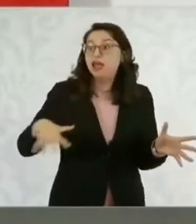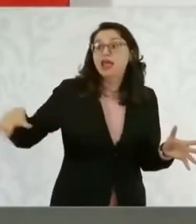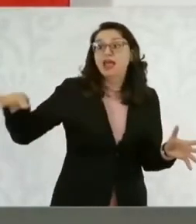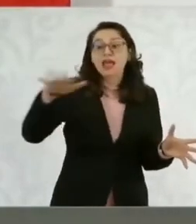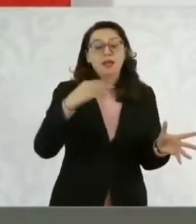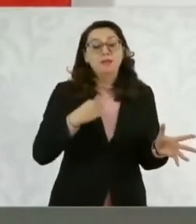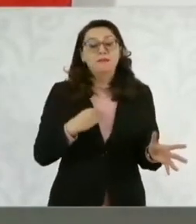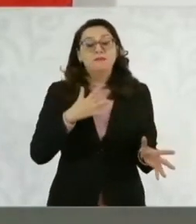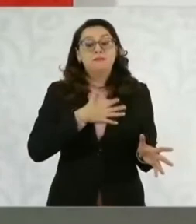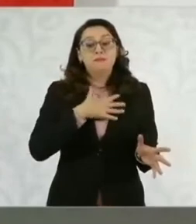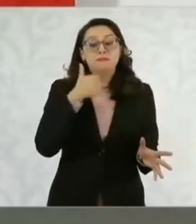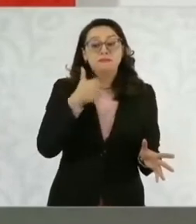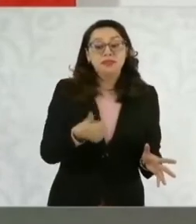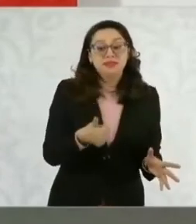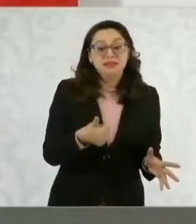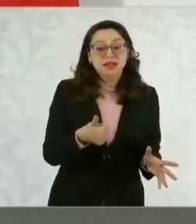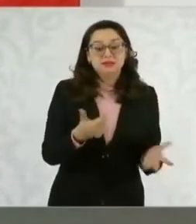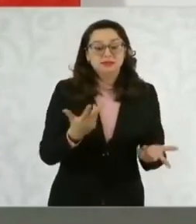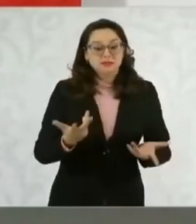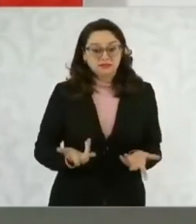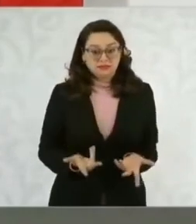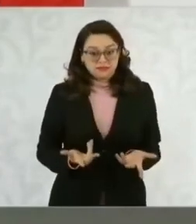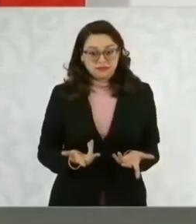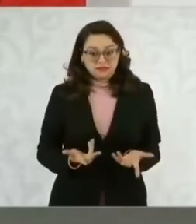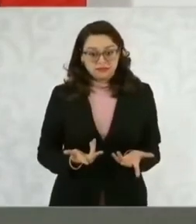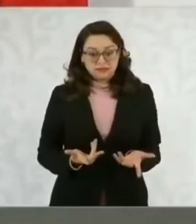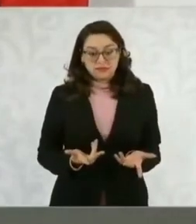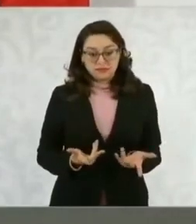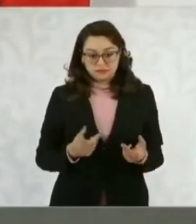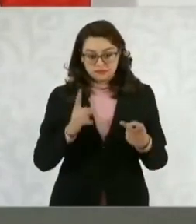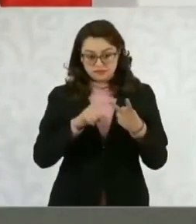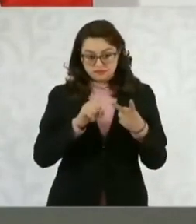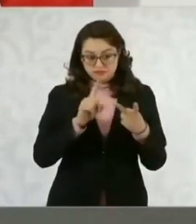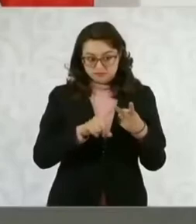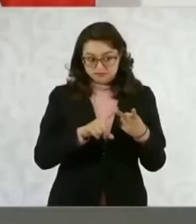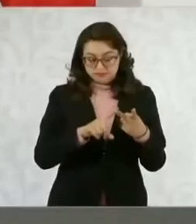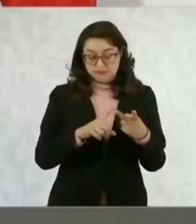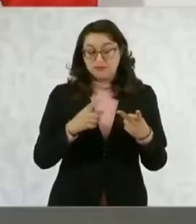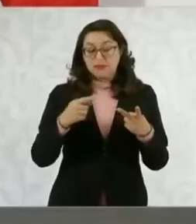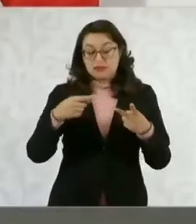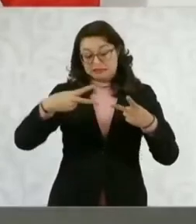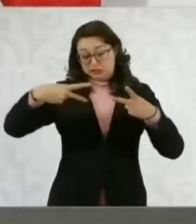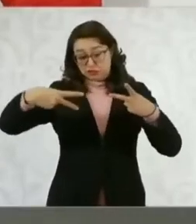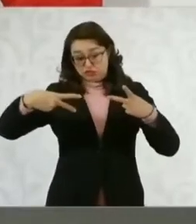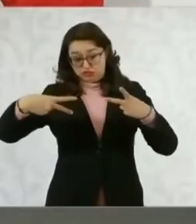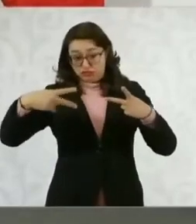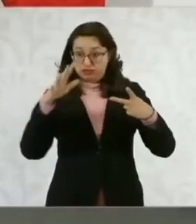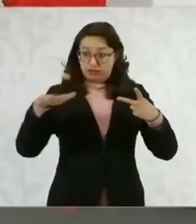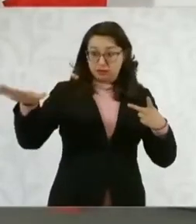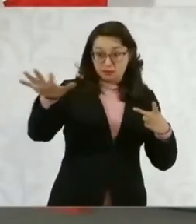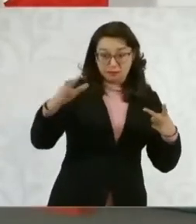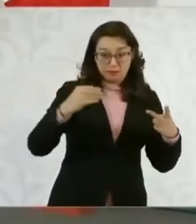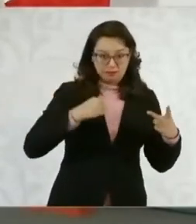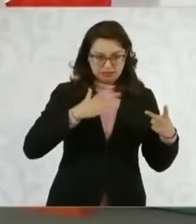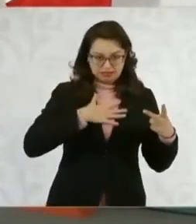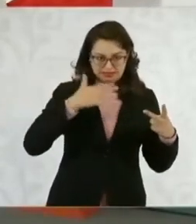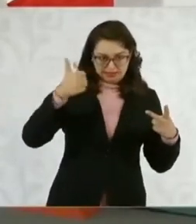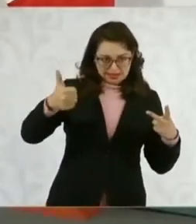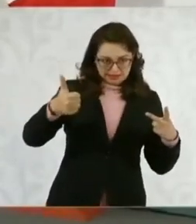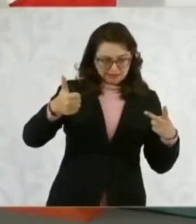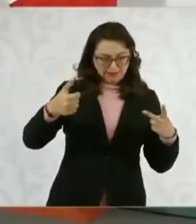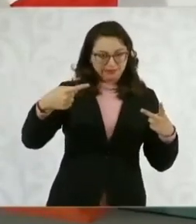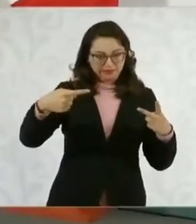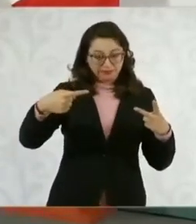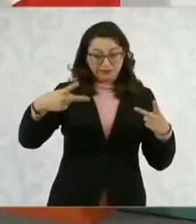y que se instale en aquellos lugares en donde hay recursos naturales que permitan su desarrollo. Es